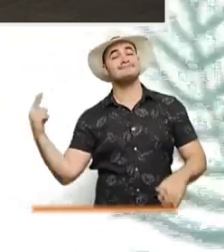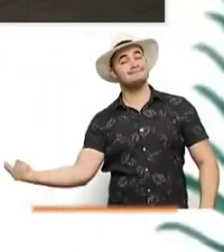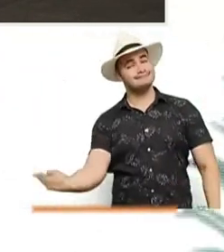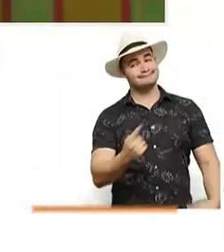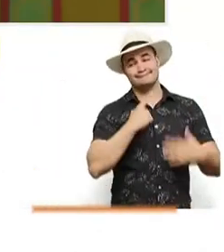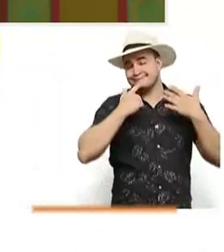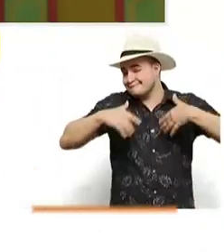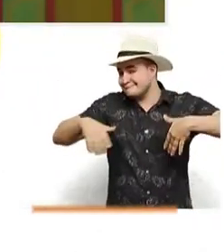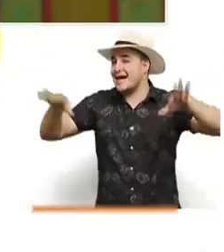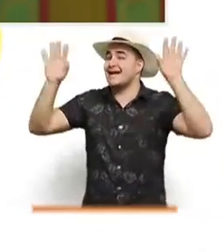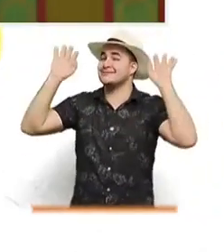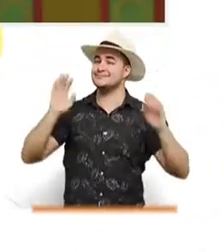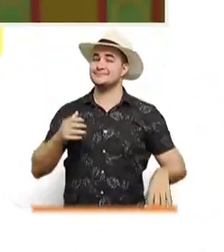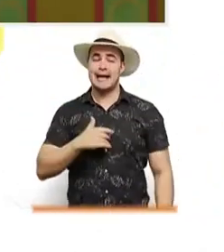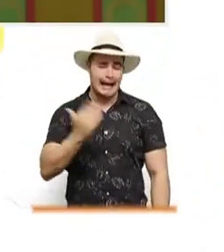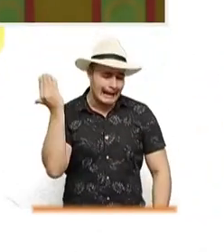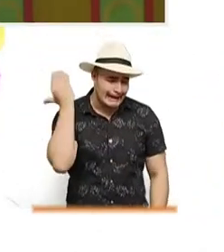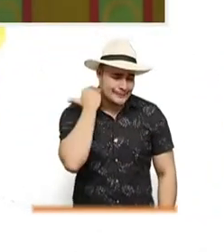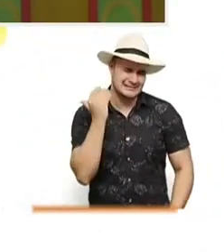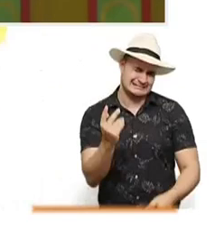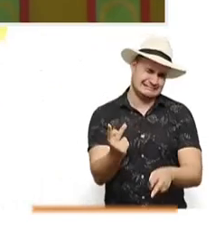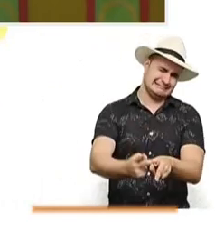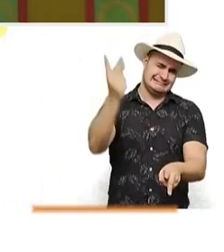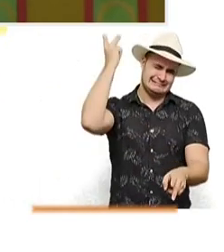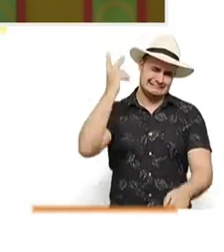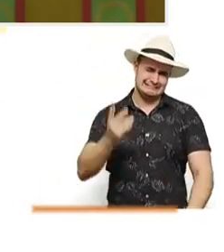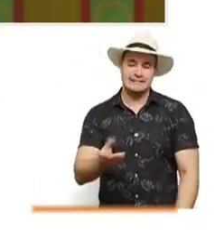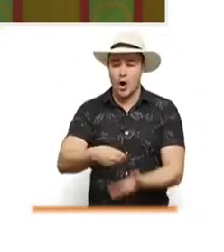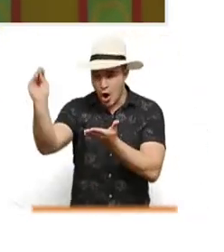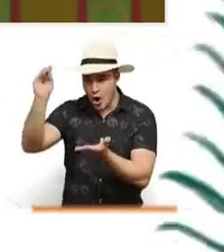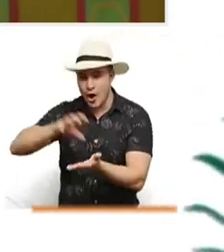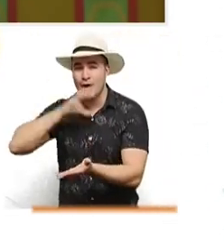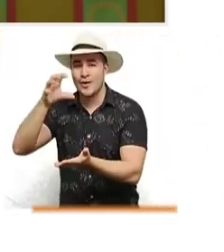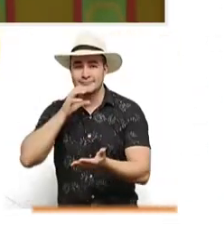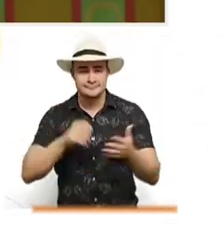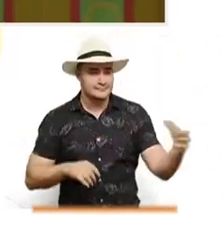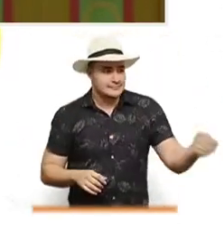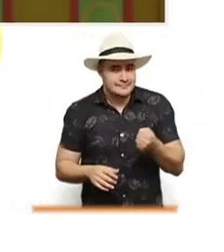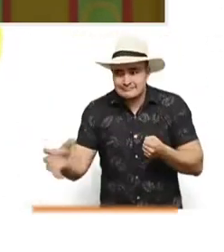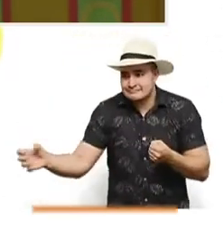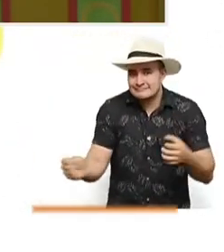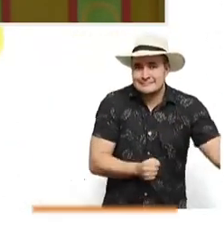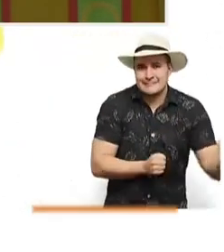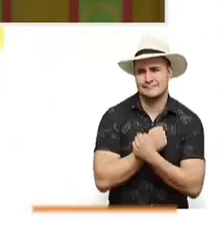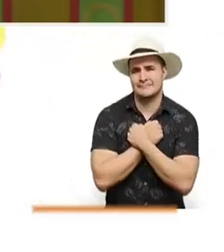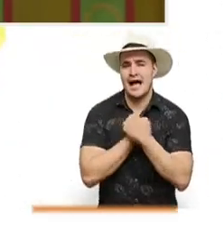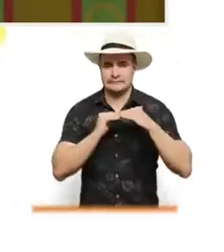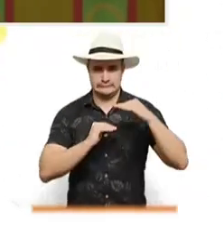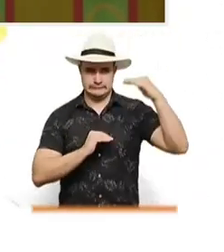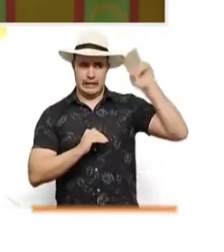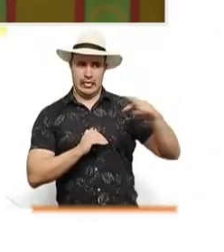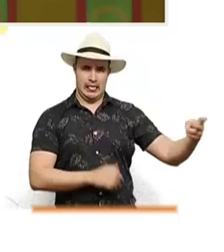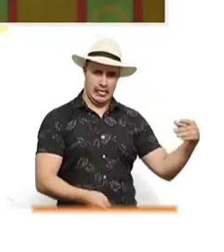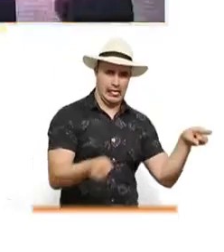eso sí que es peligroso, que compre el perro y él coja mucho más cariño al